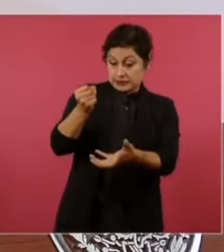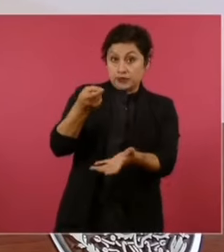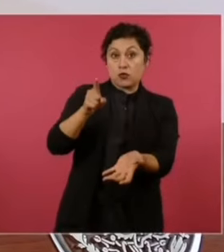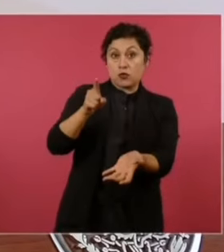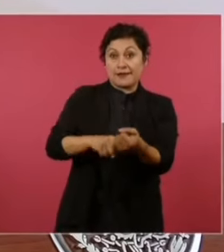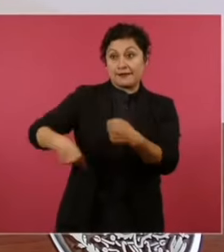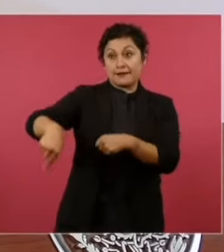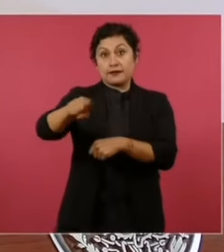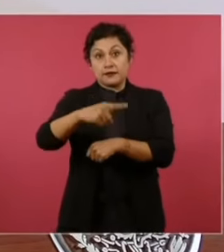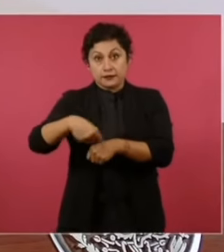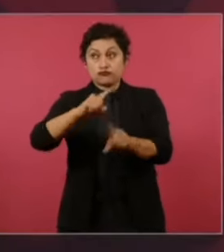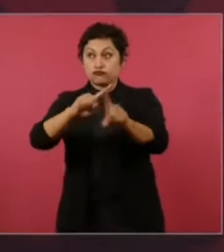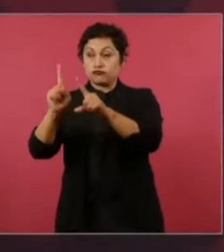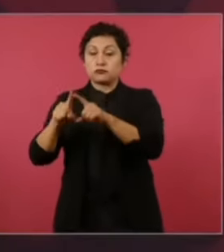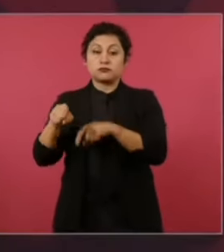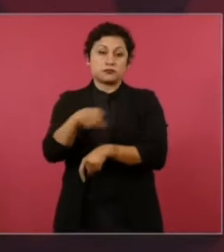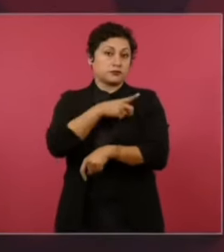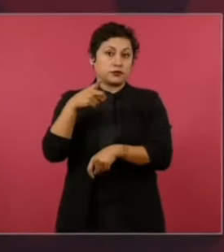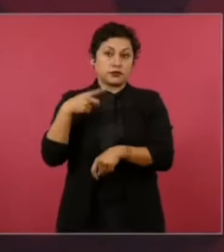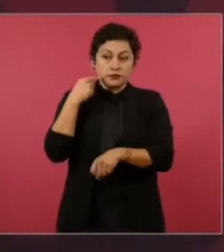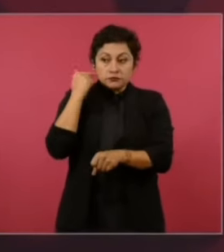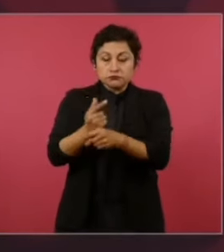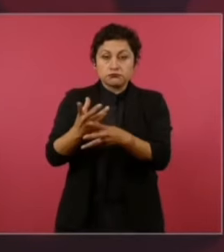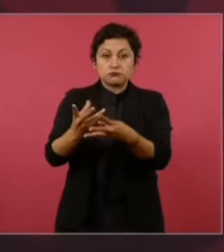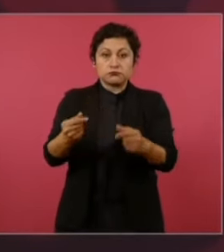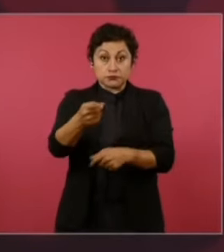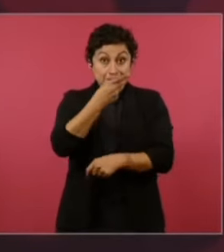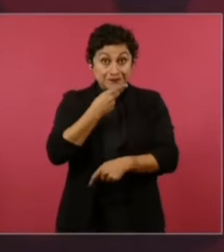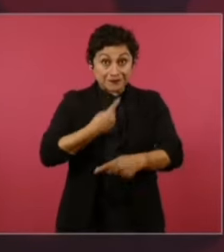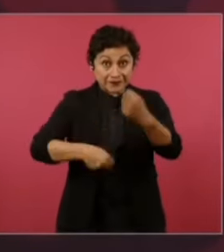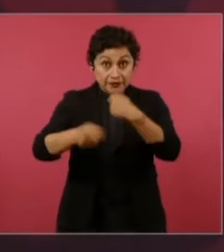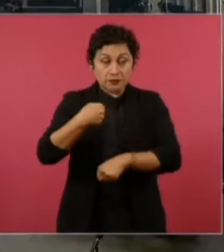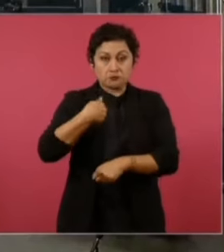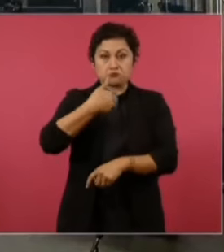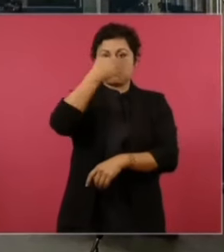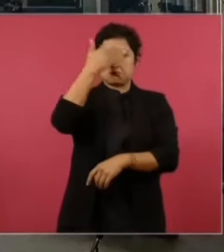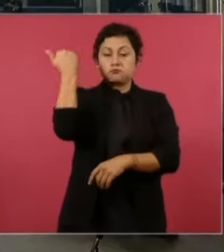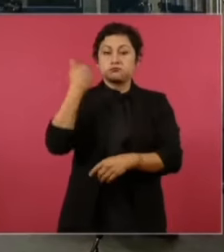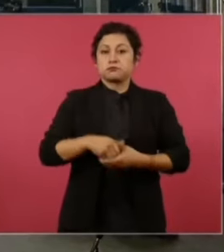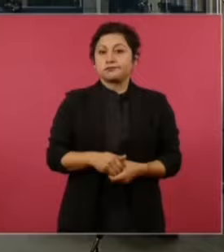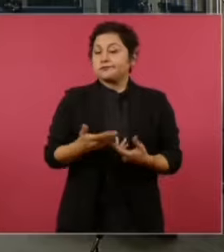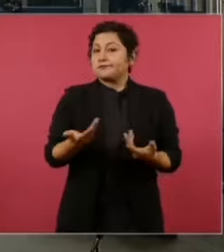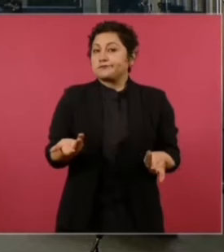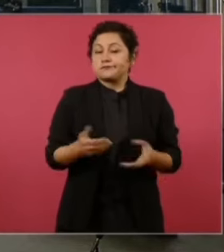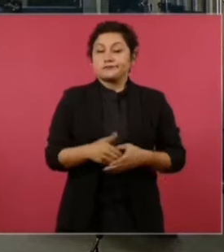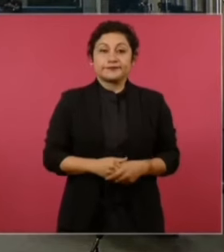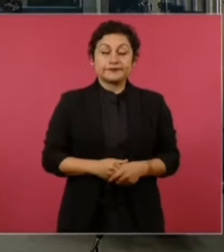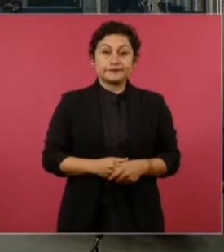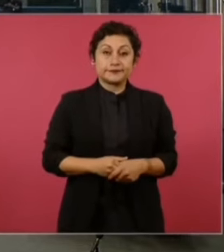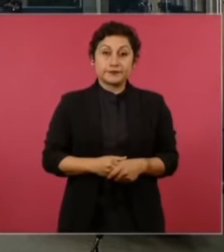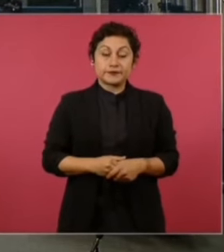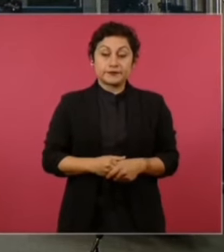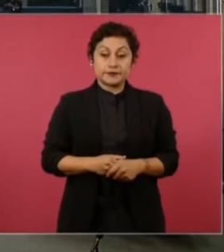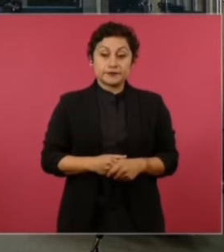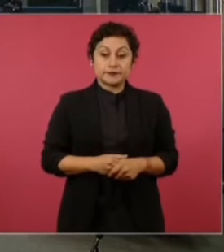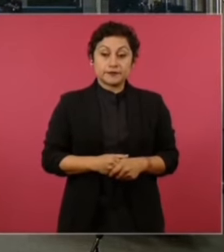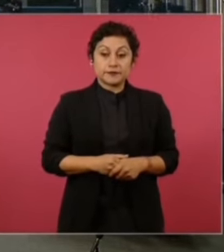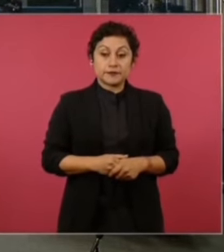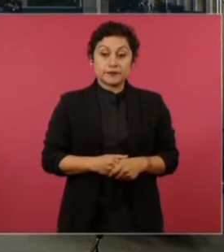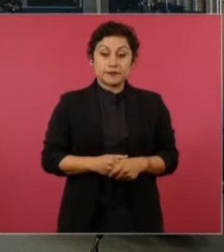No sabía yo que tenían esta tienda, pero bueno, todo esto se